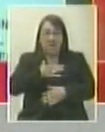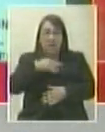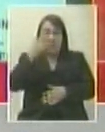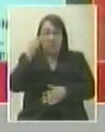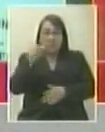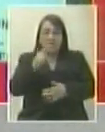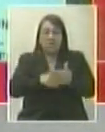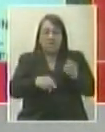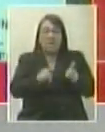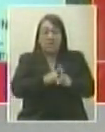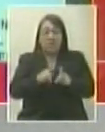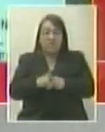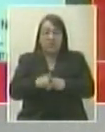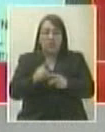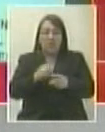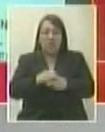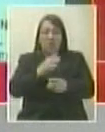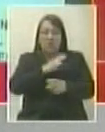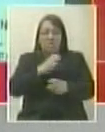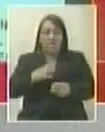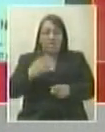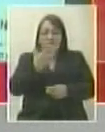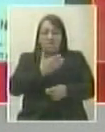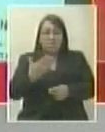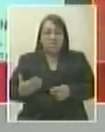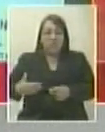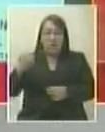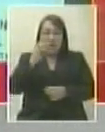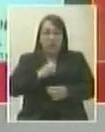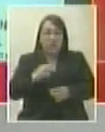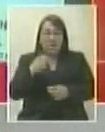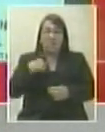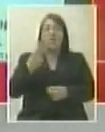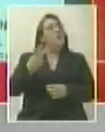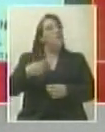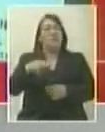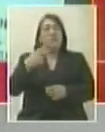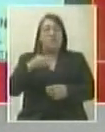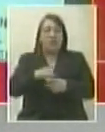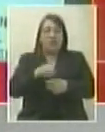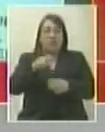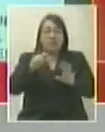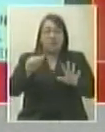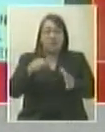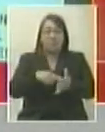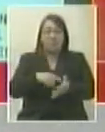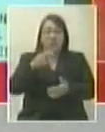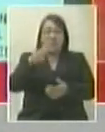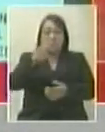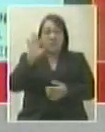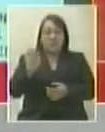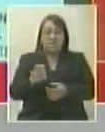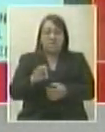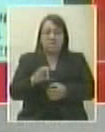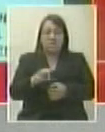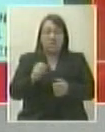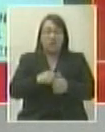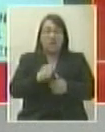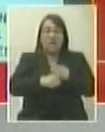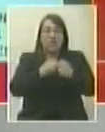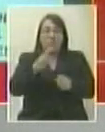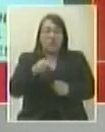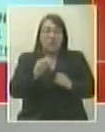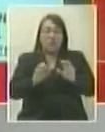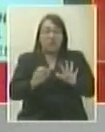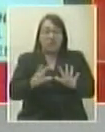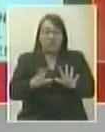eso que también el gobierno del presidente Ollanta Humala ha incrementado en 16.2% respecto al